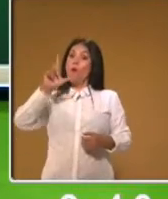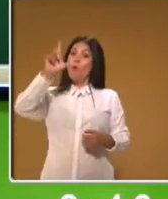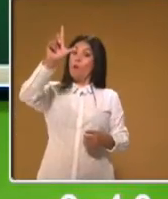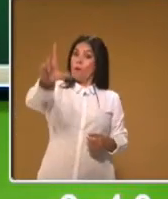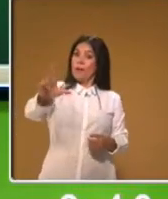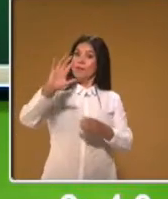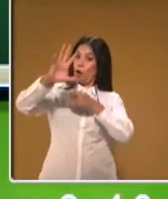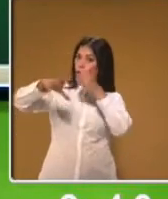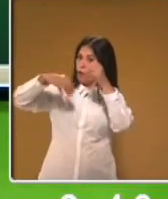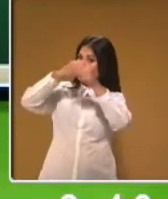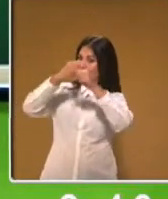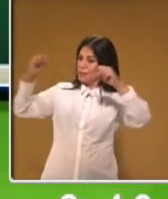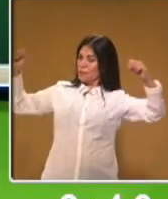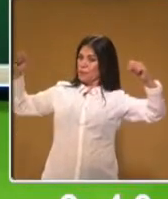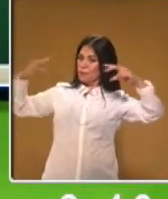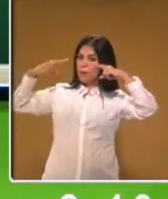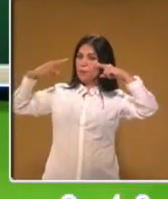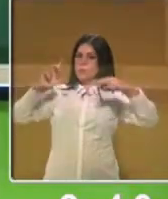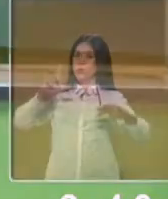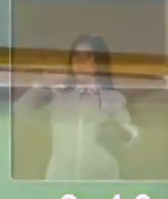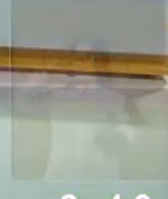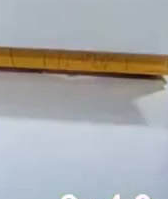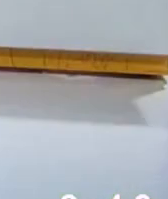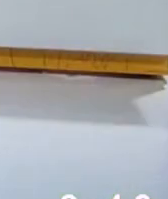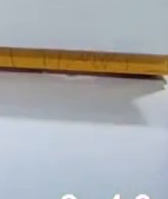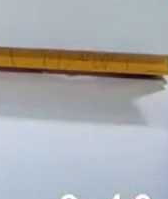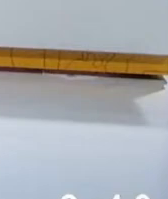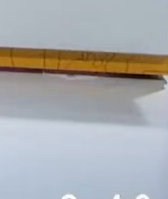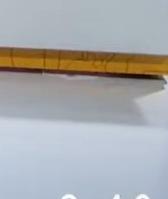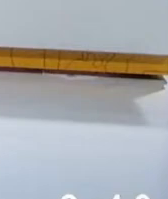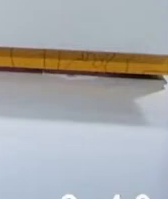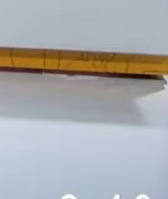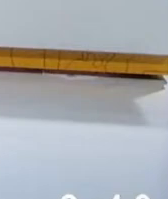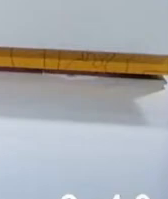tardes y nos vemos el siguiente lunes.